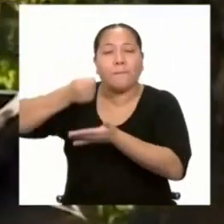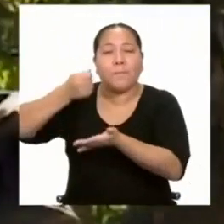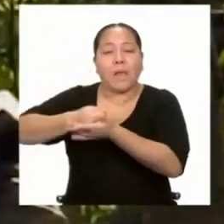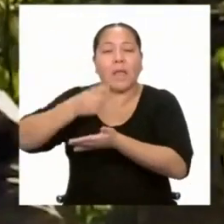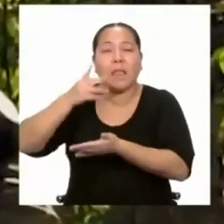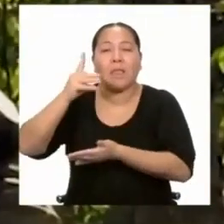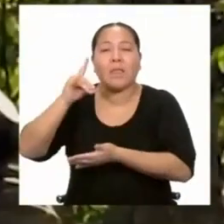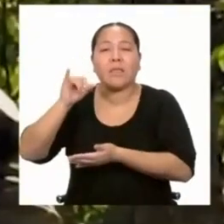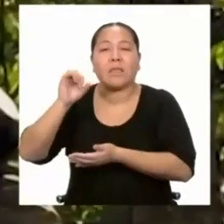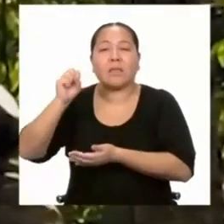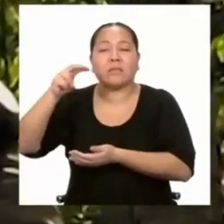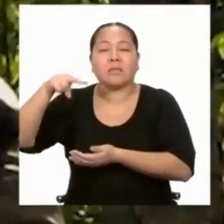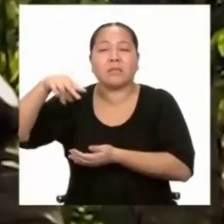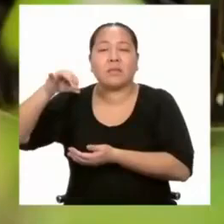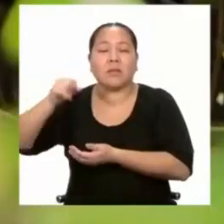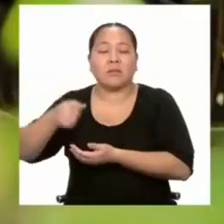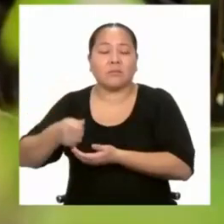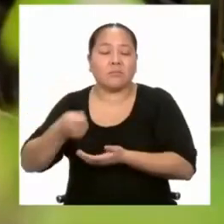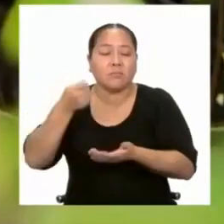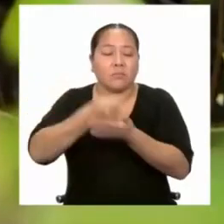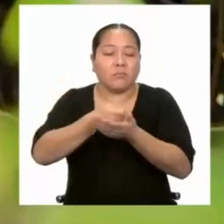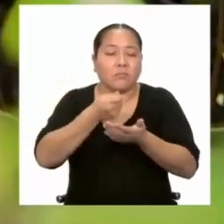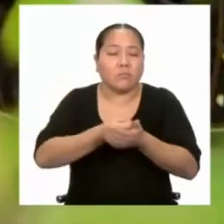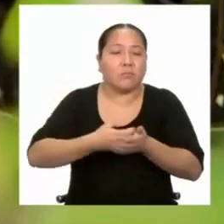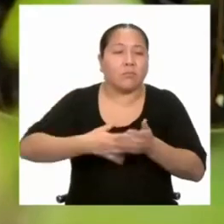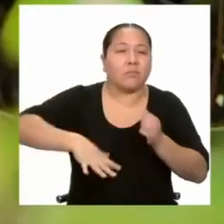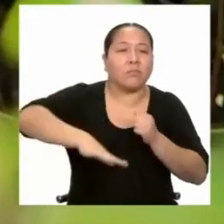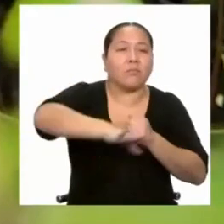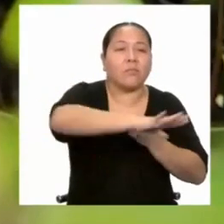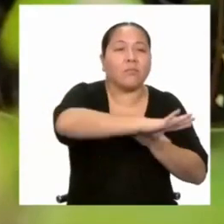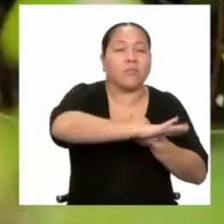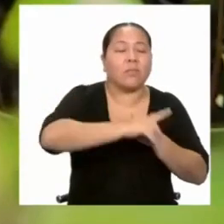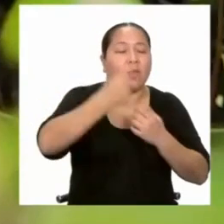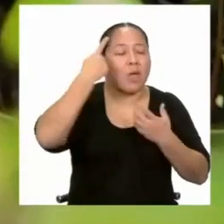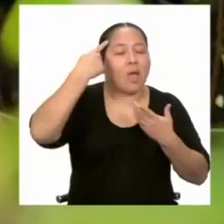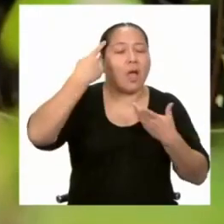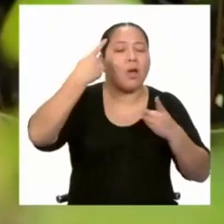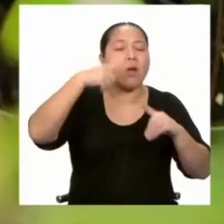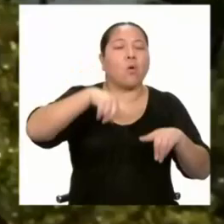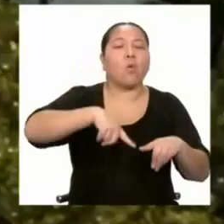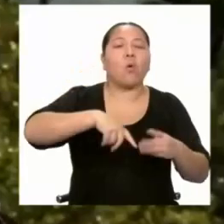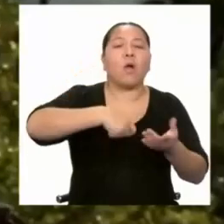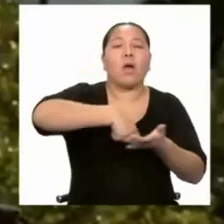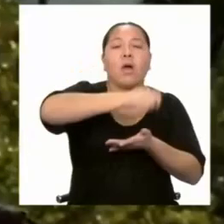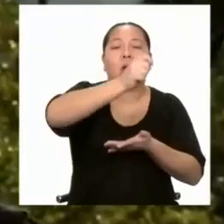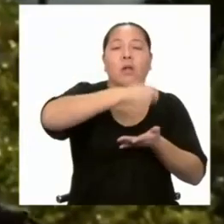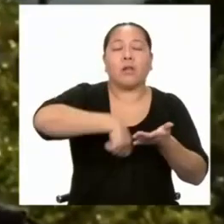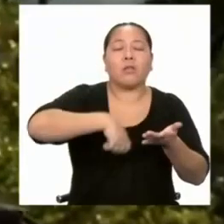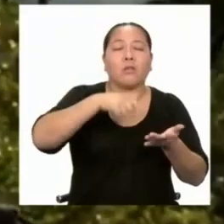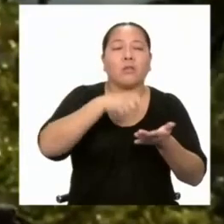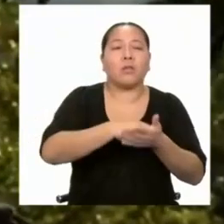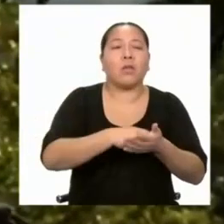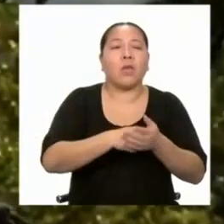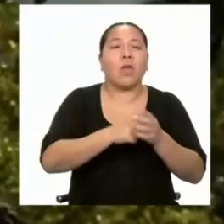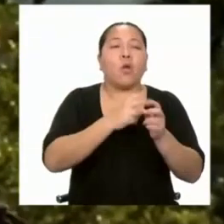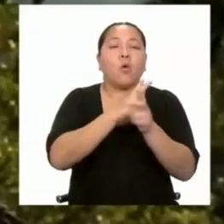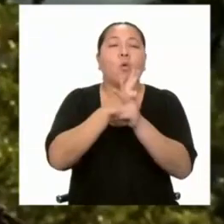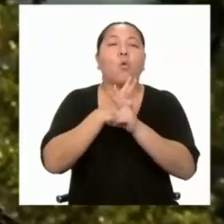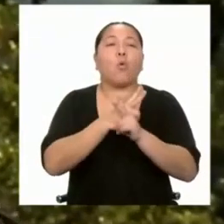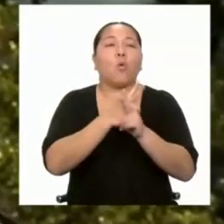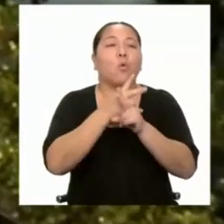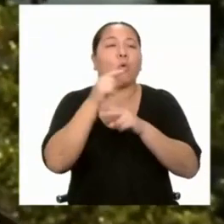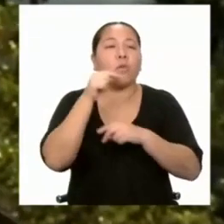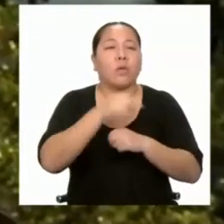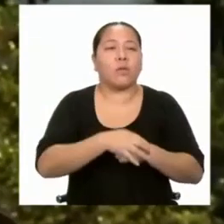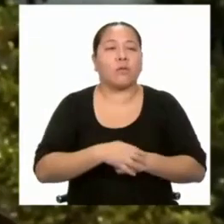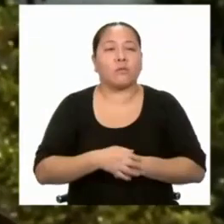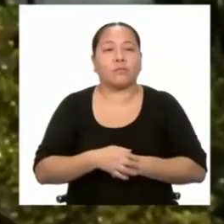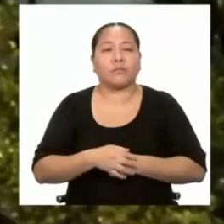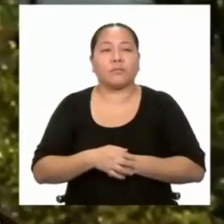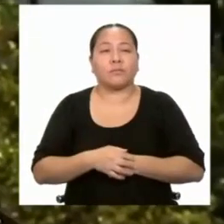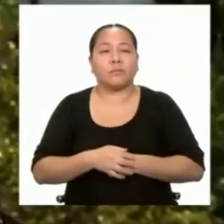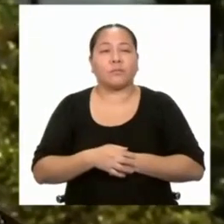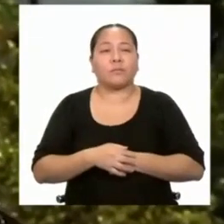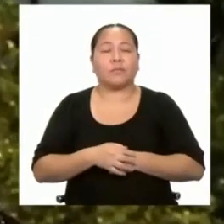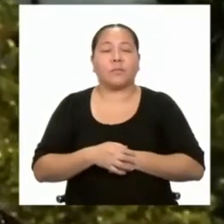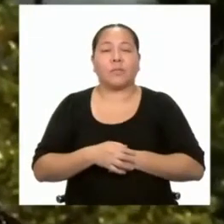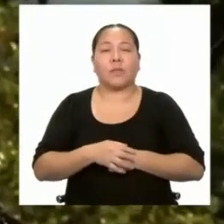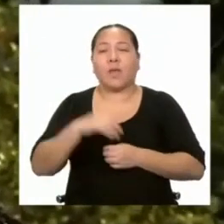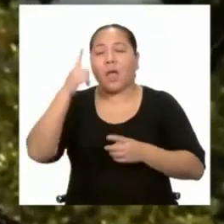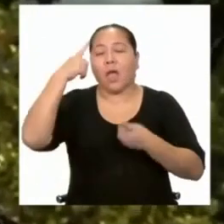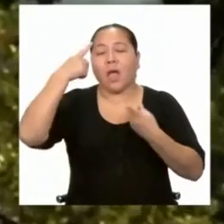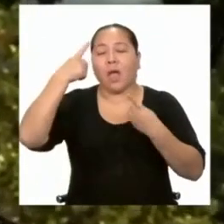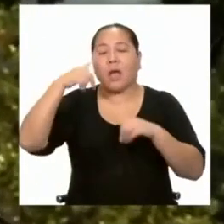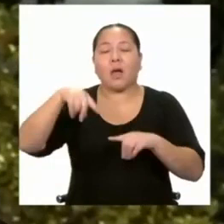fondo fiduciario para financiar los llamados acuerdos de conservación. Acuerdos de conservación es